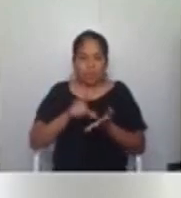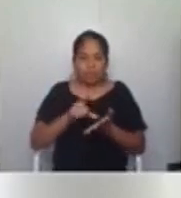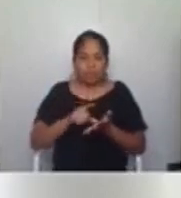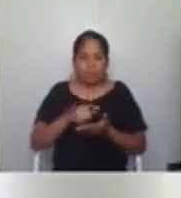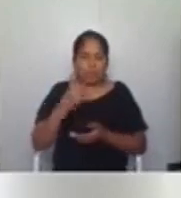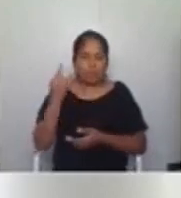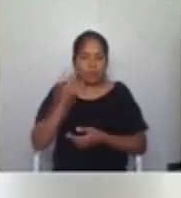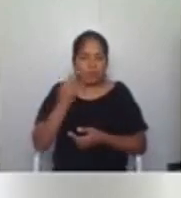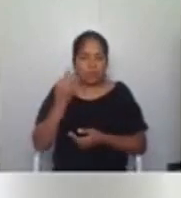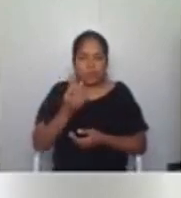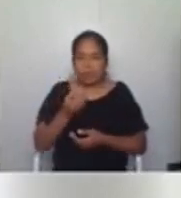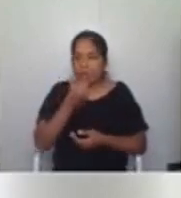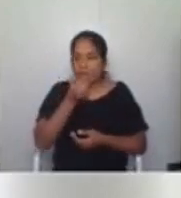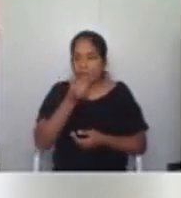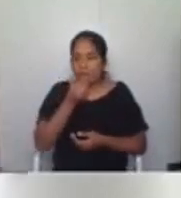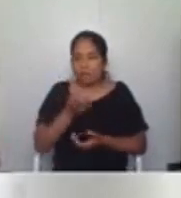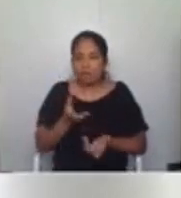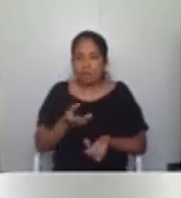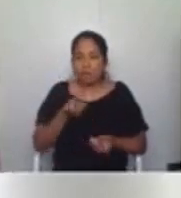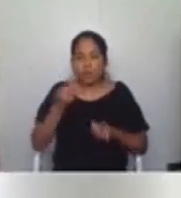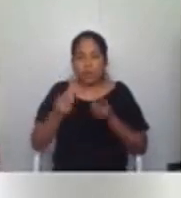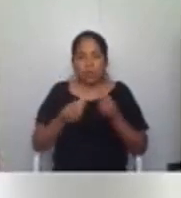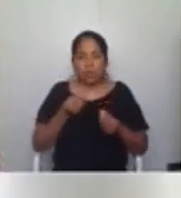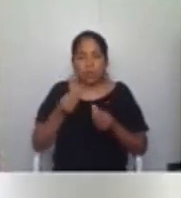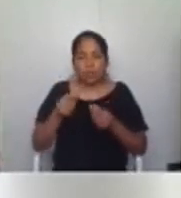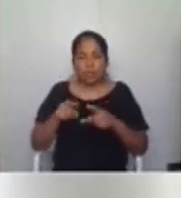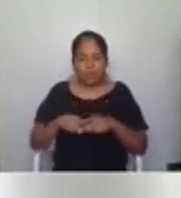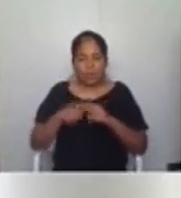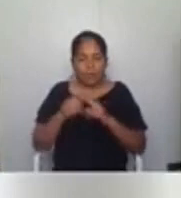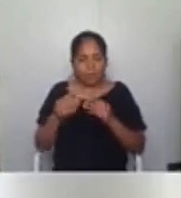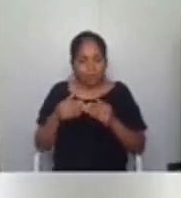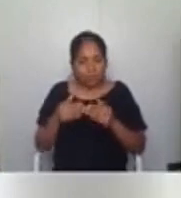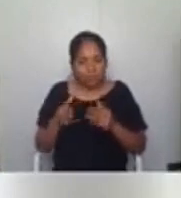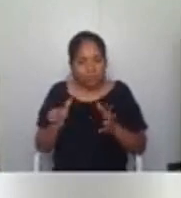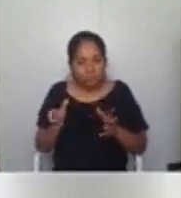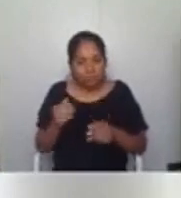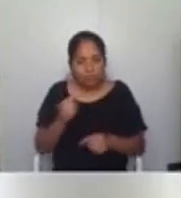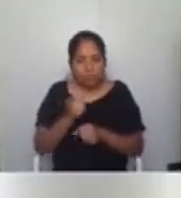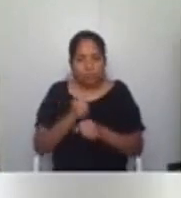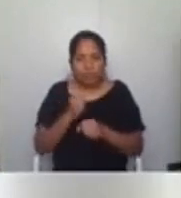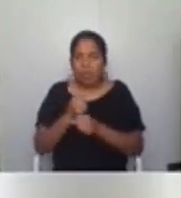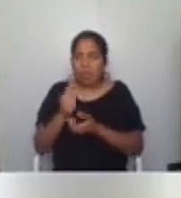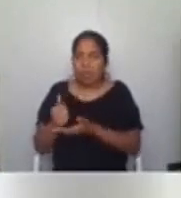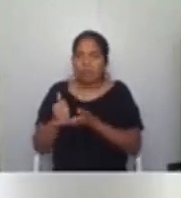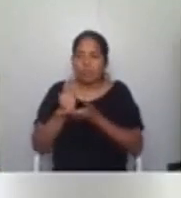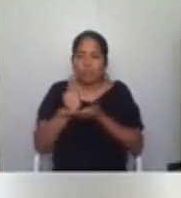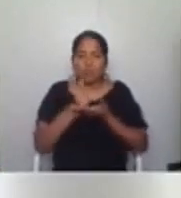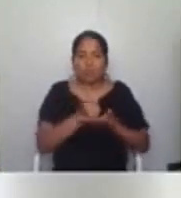emergencia alimentaria, porque eso nos abre las puertas de la ayuda humanitaria mundial.